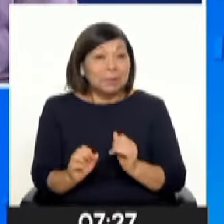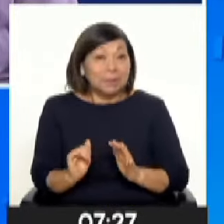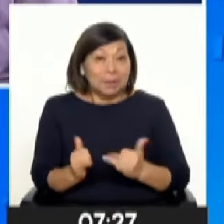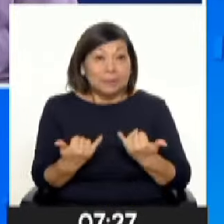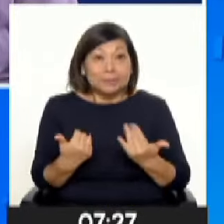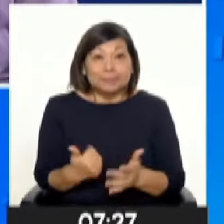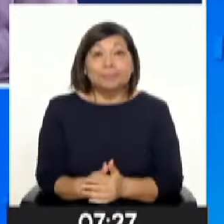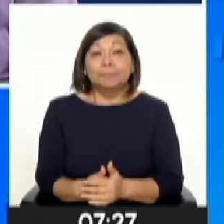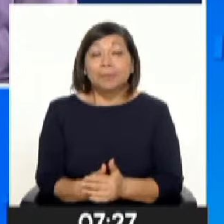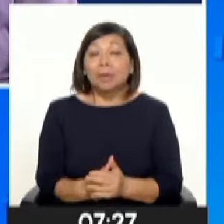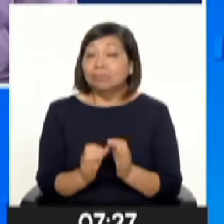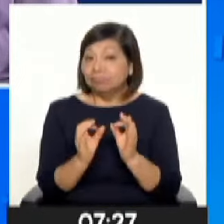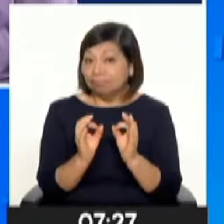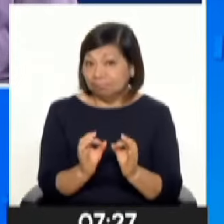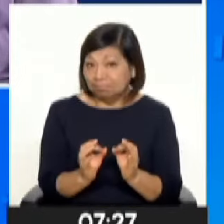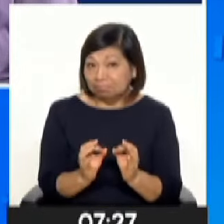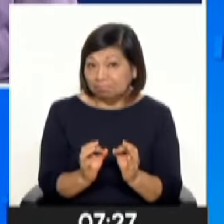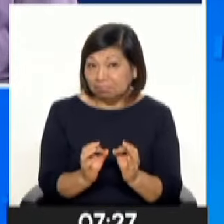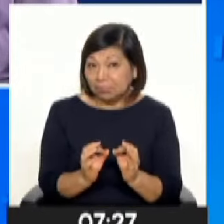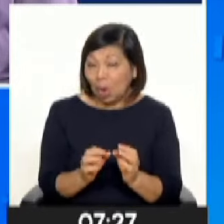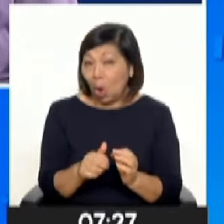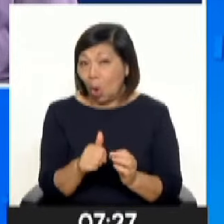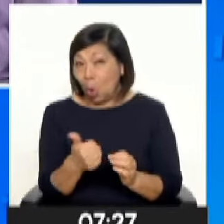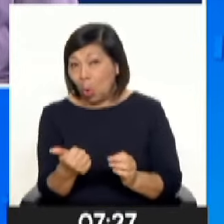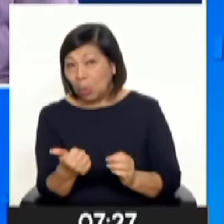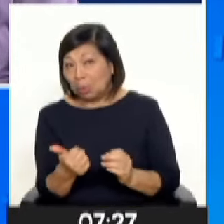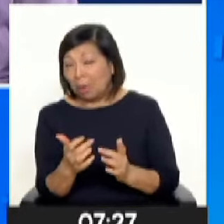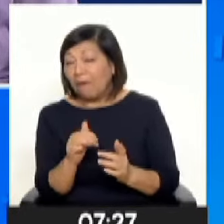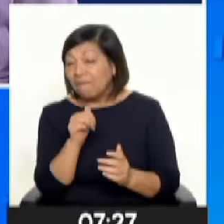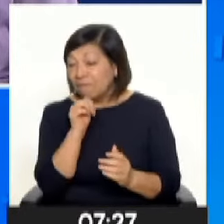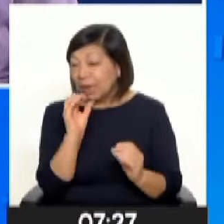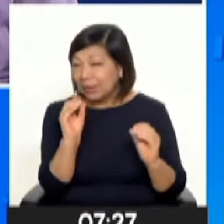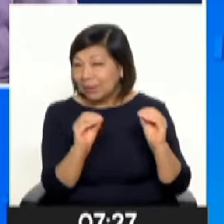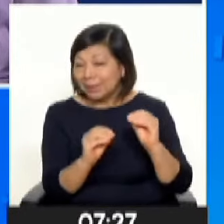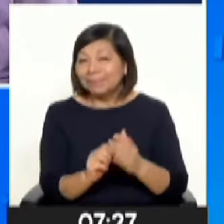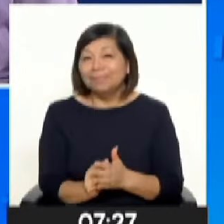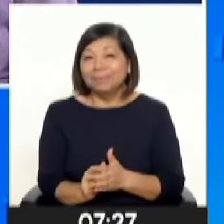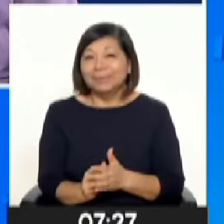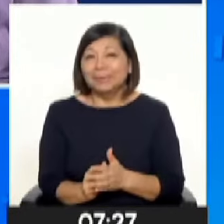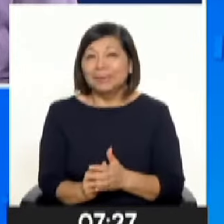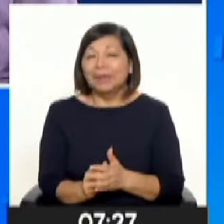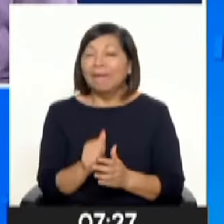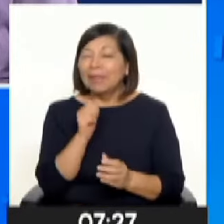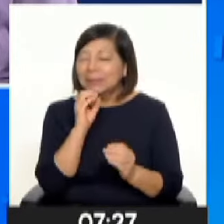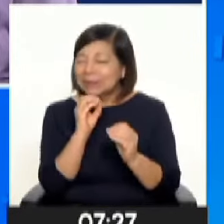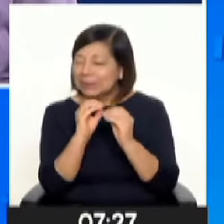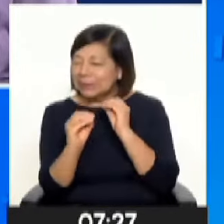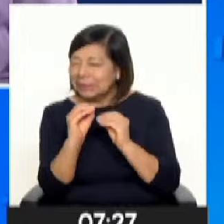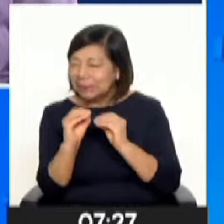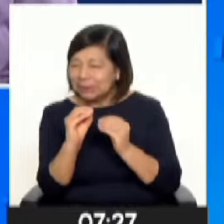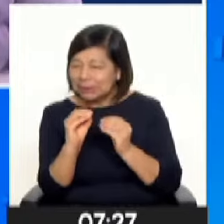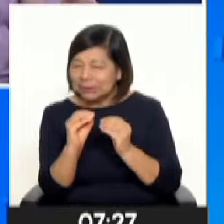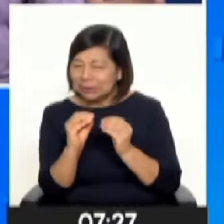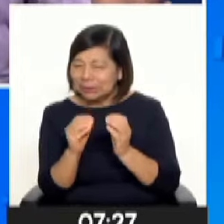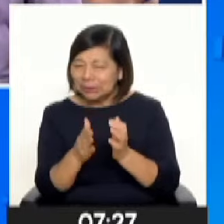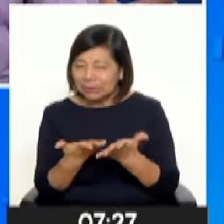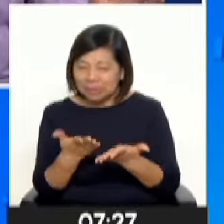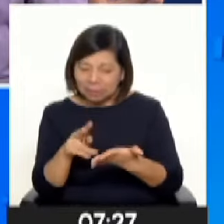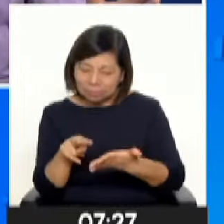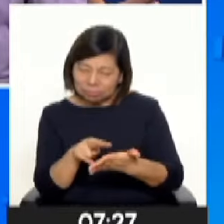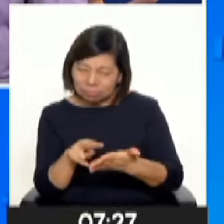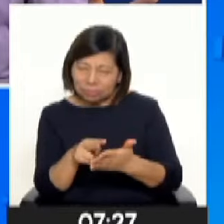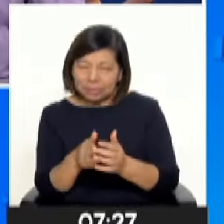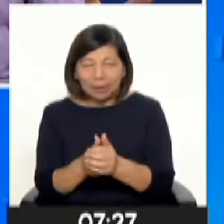de que está correcta esta guía o hay algún tipo de vacío? Necesitamos hacer ajustes a esta guía para no